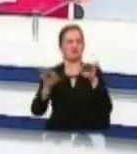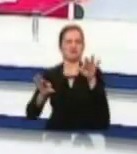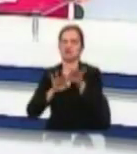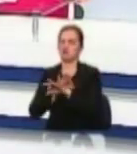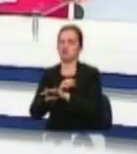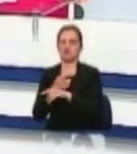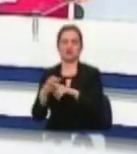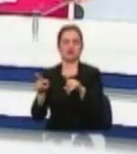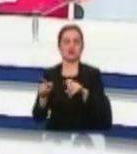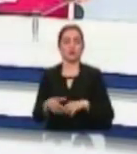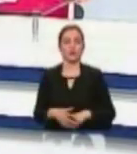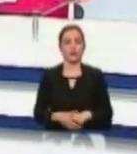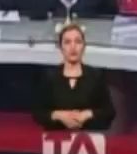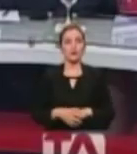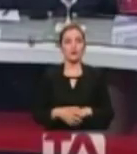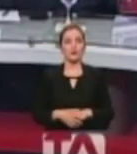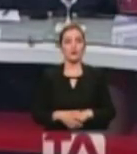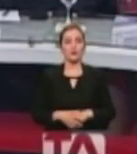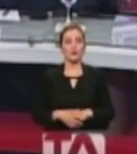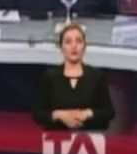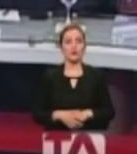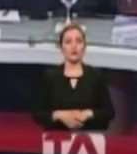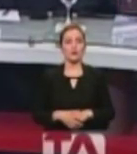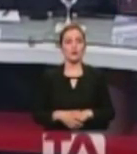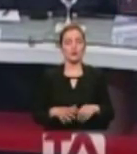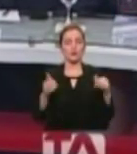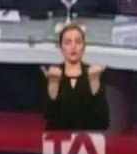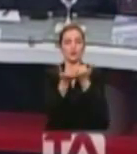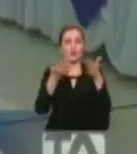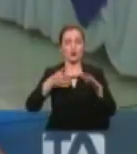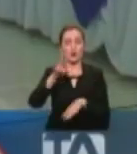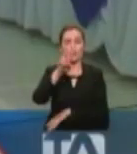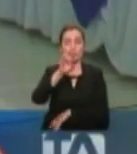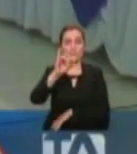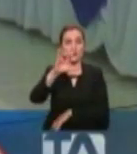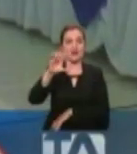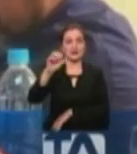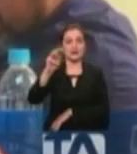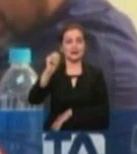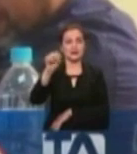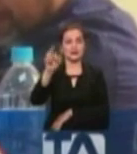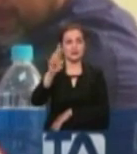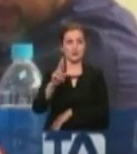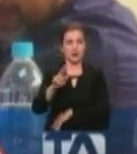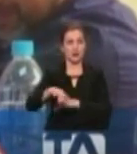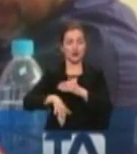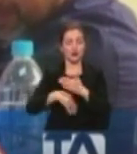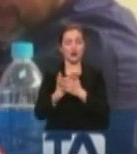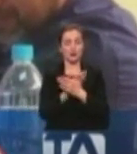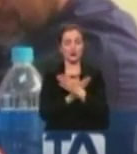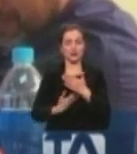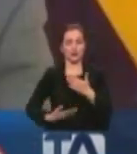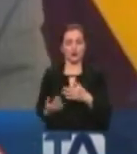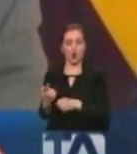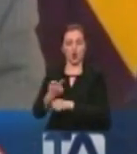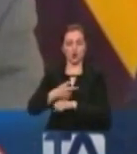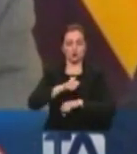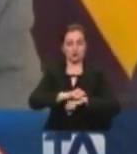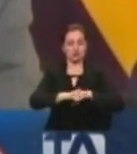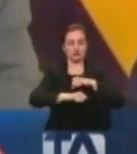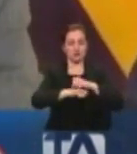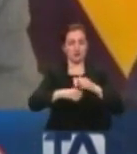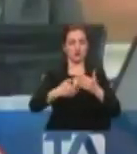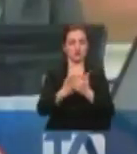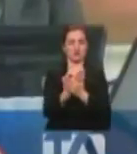4 sectoriales. Para el asambleísta Fabricio Villamar, la nueva estructura organizacional del Ejecutivo es inconveniente para